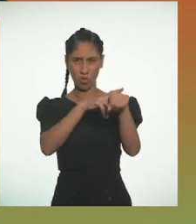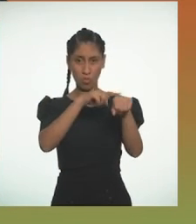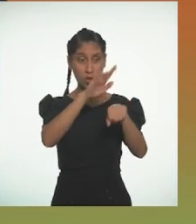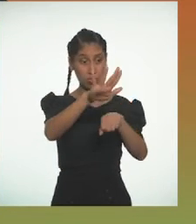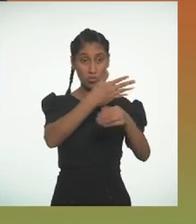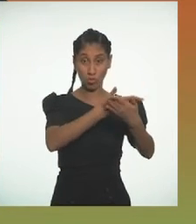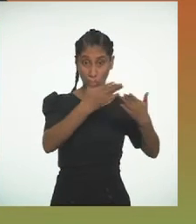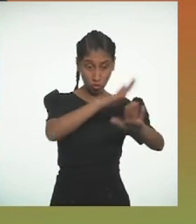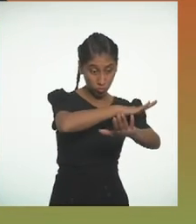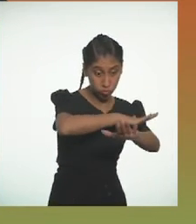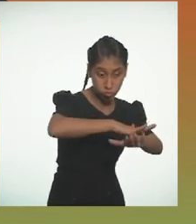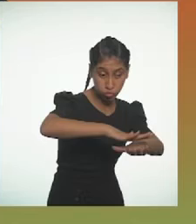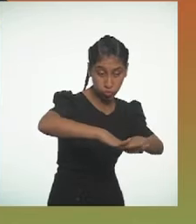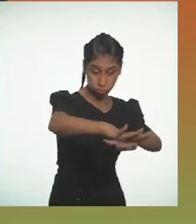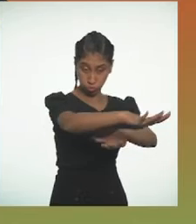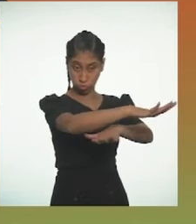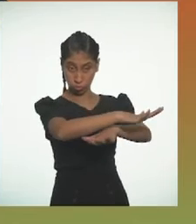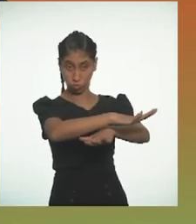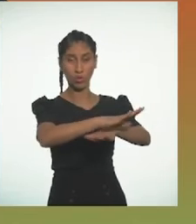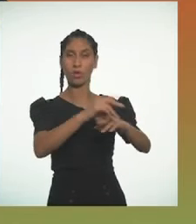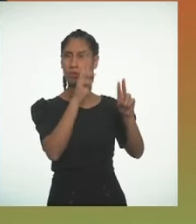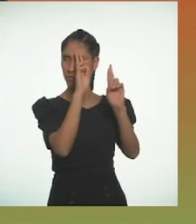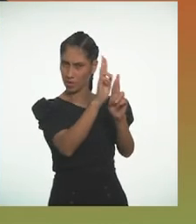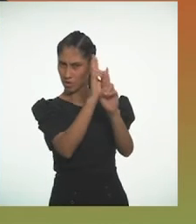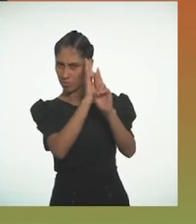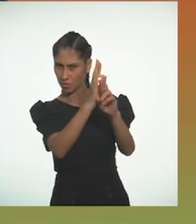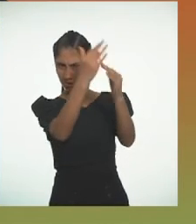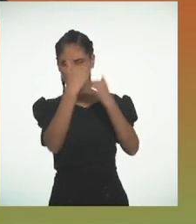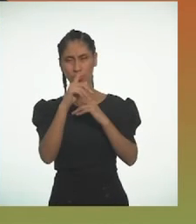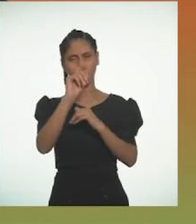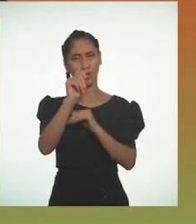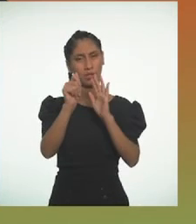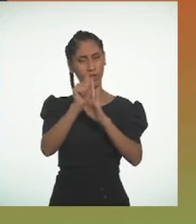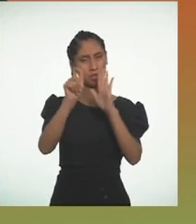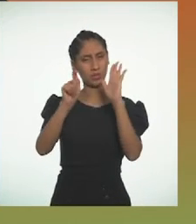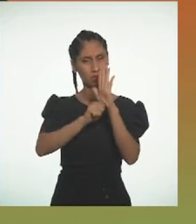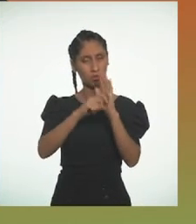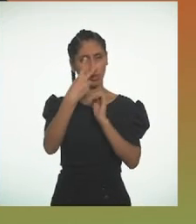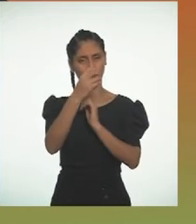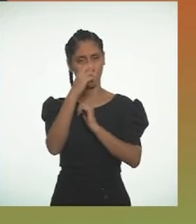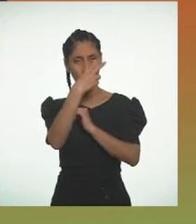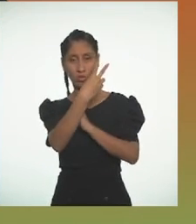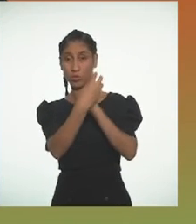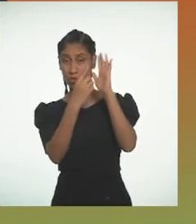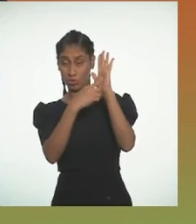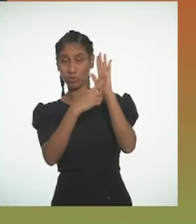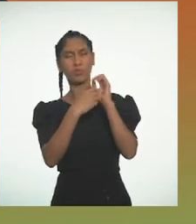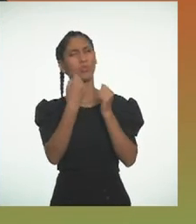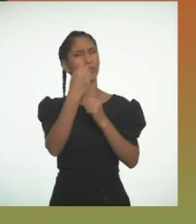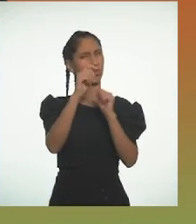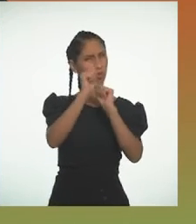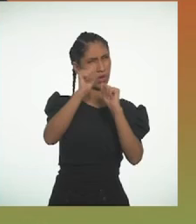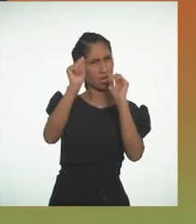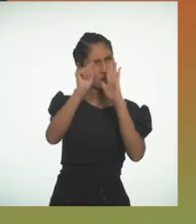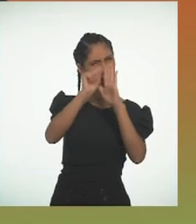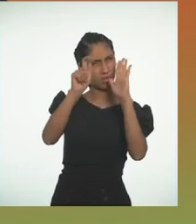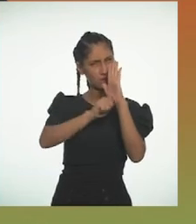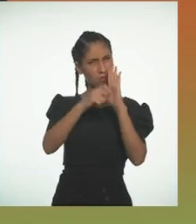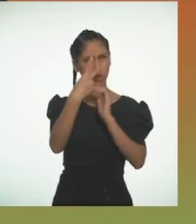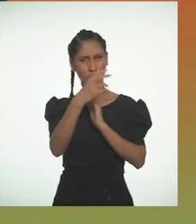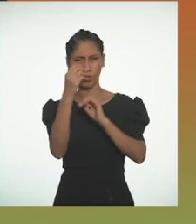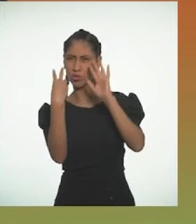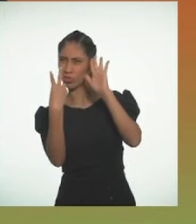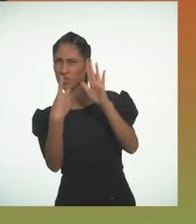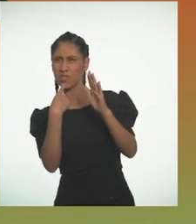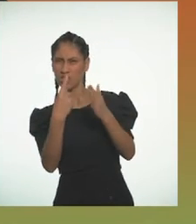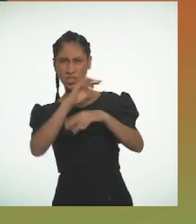tierra. El artículo 207 nos dice que las comunidades indígenas